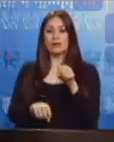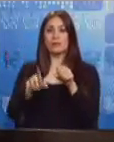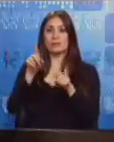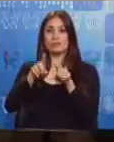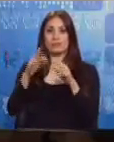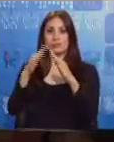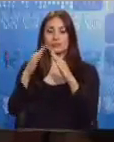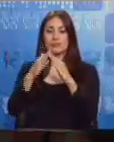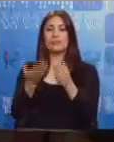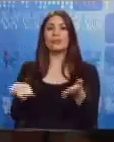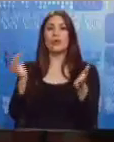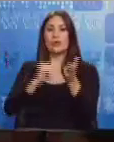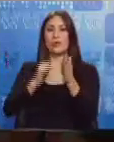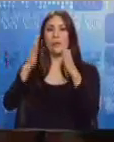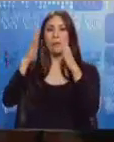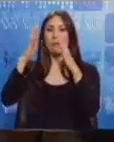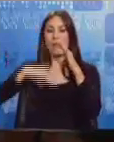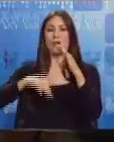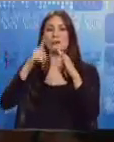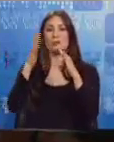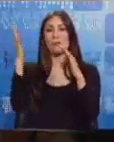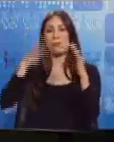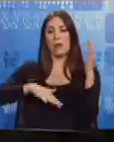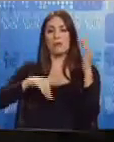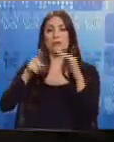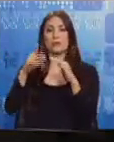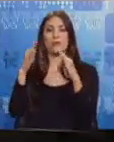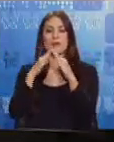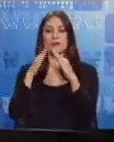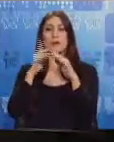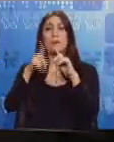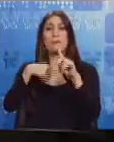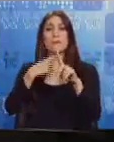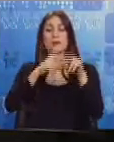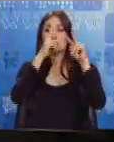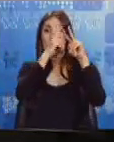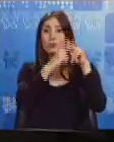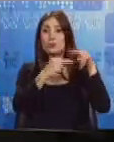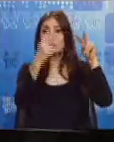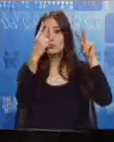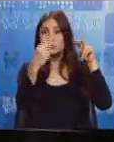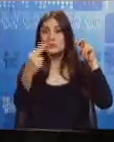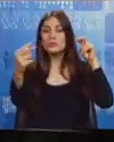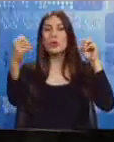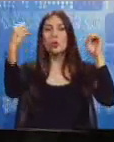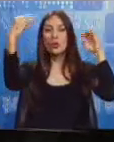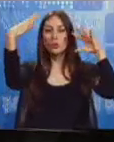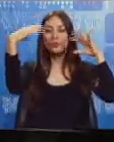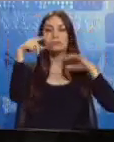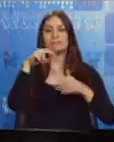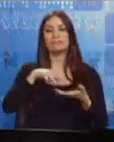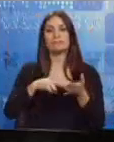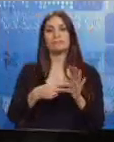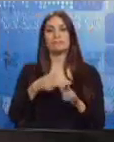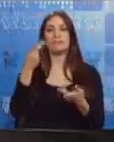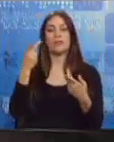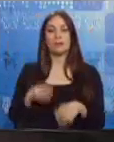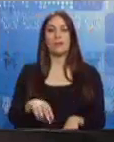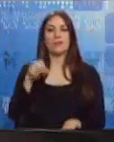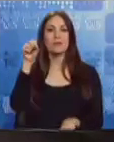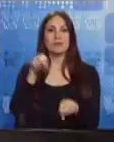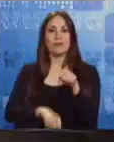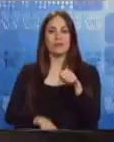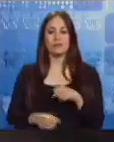estructura, volvió a colapsar en sus paredes. Además, cables del tendido eléctrico resultaron averiados. Estaban las paredes que estaban